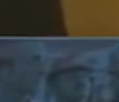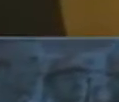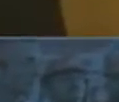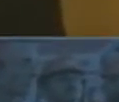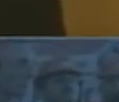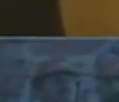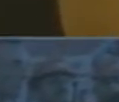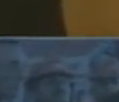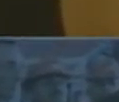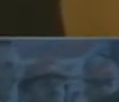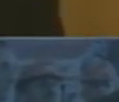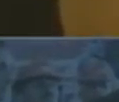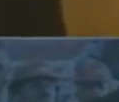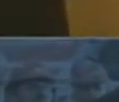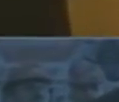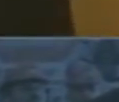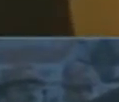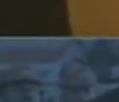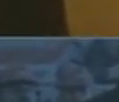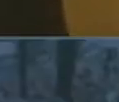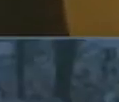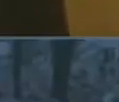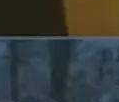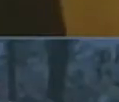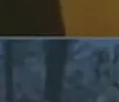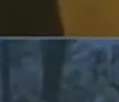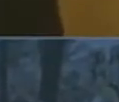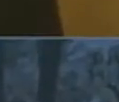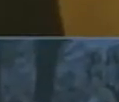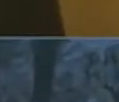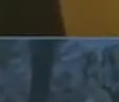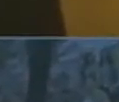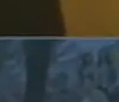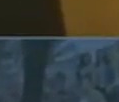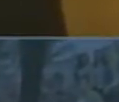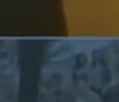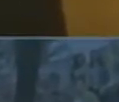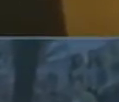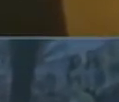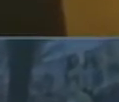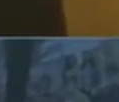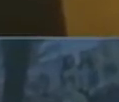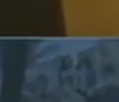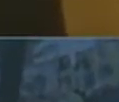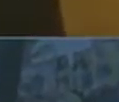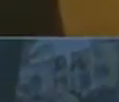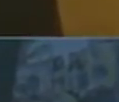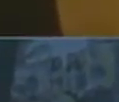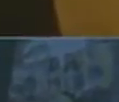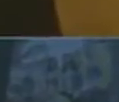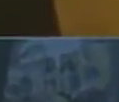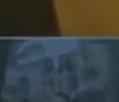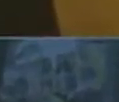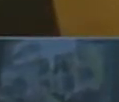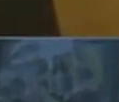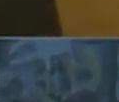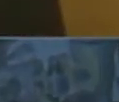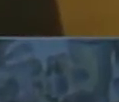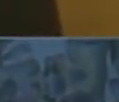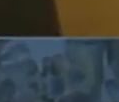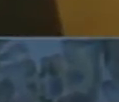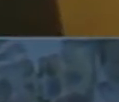agenda internacional para el beneficio mutuo y la felicidad de todo un país. Para eso nuestro